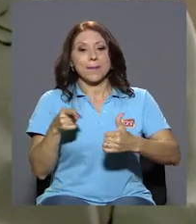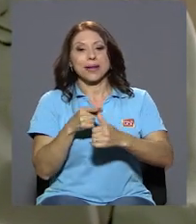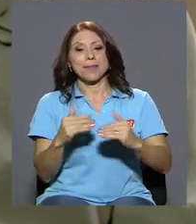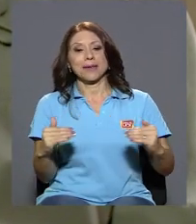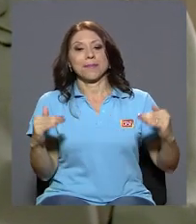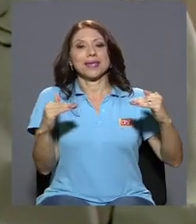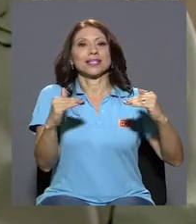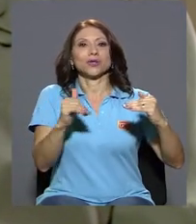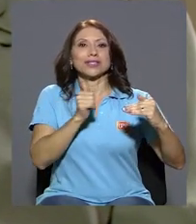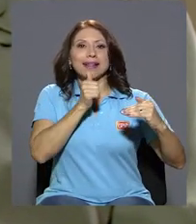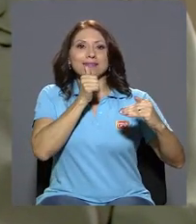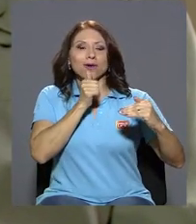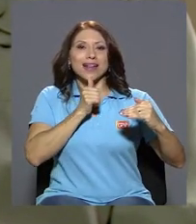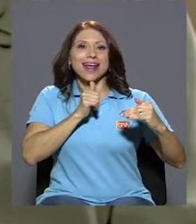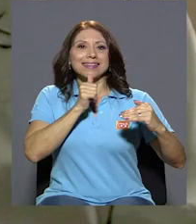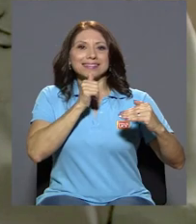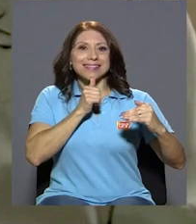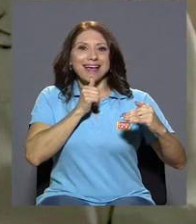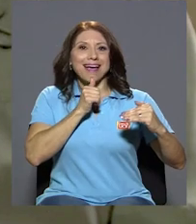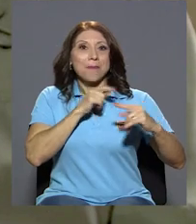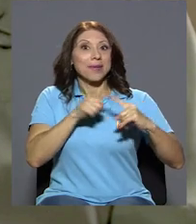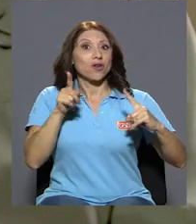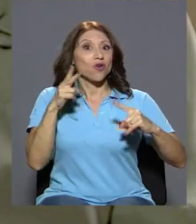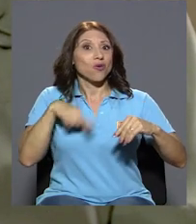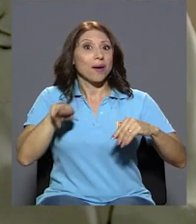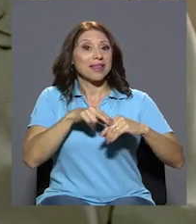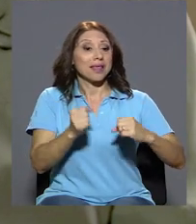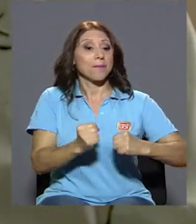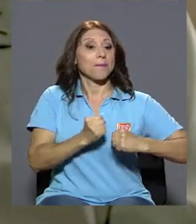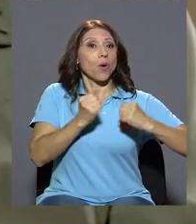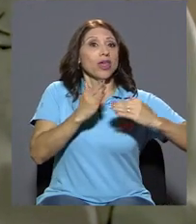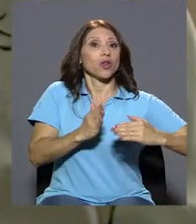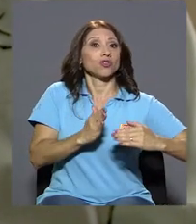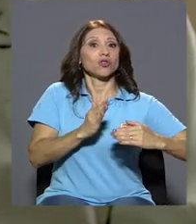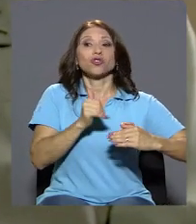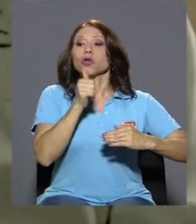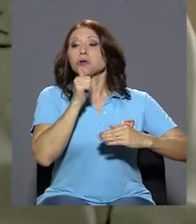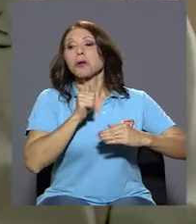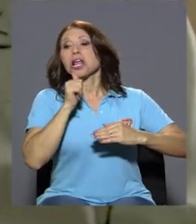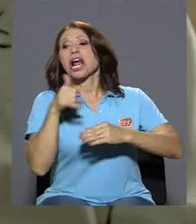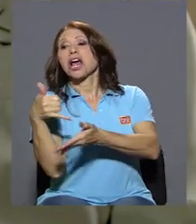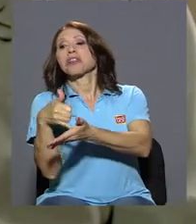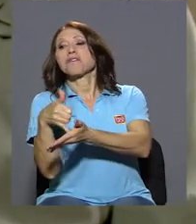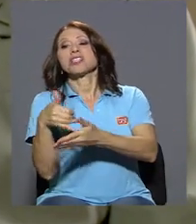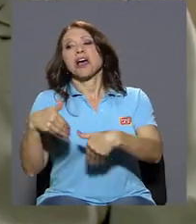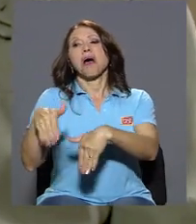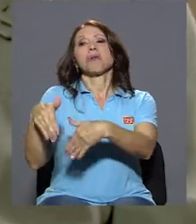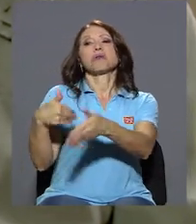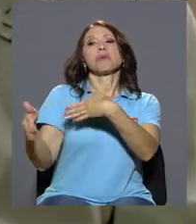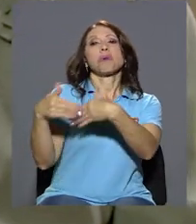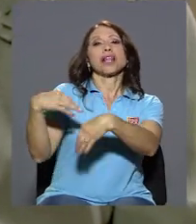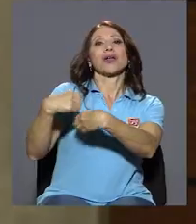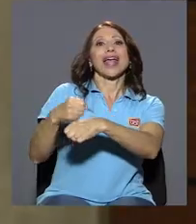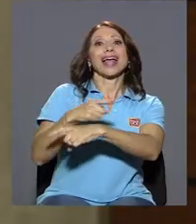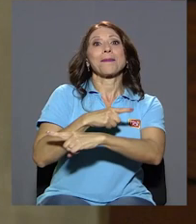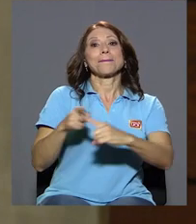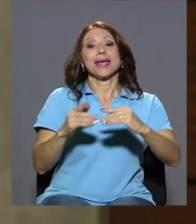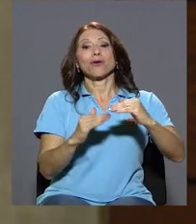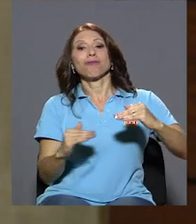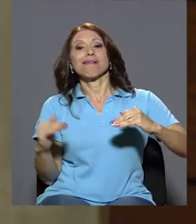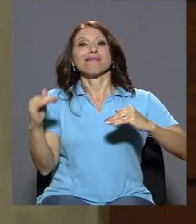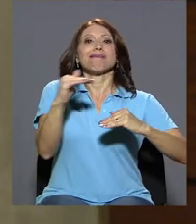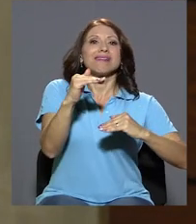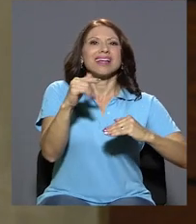toleran los los poderosos toleran a los débiles verdad que haga su cosa en cuerpo pero el siguiente peldaño